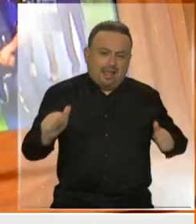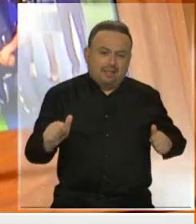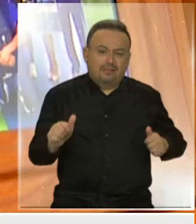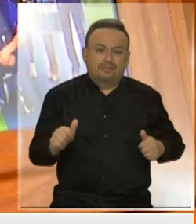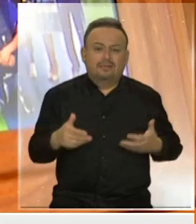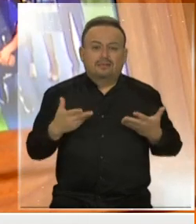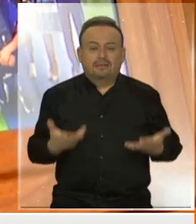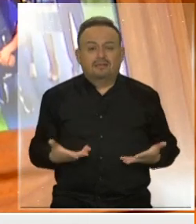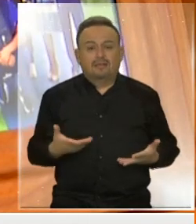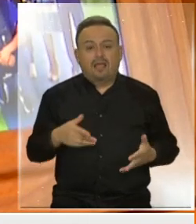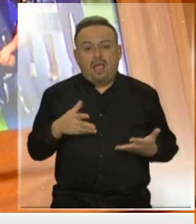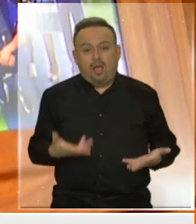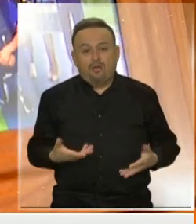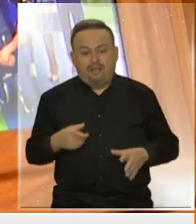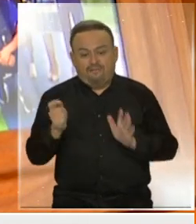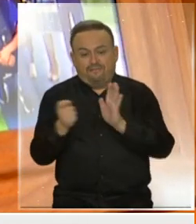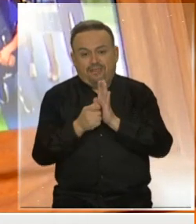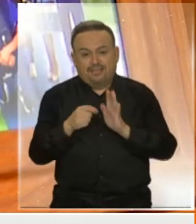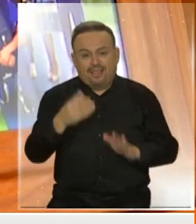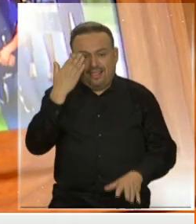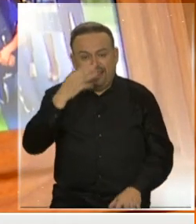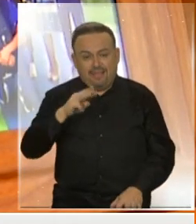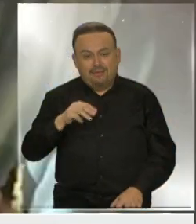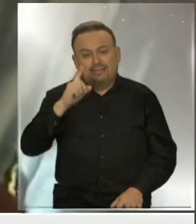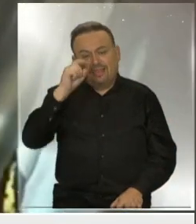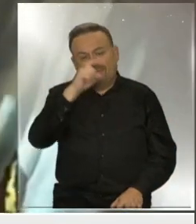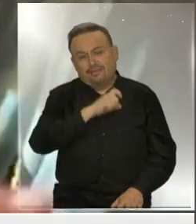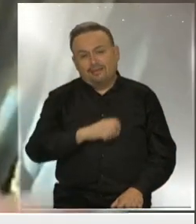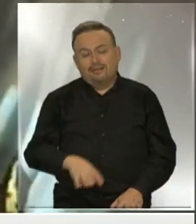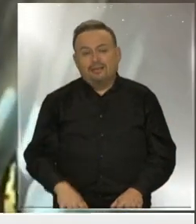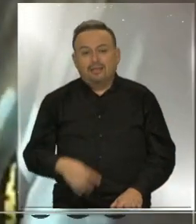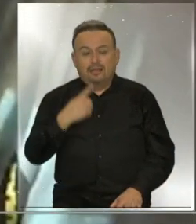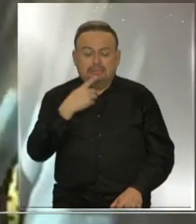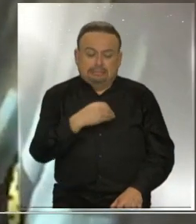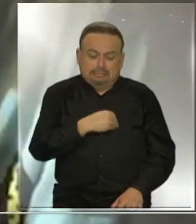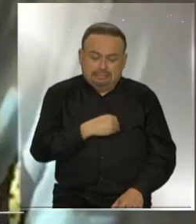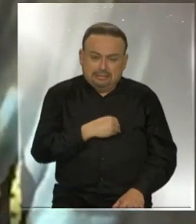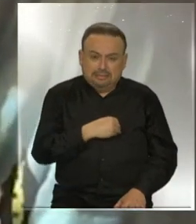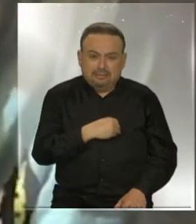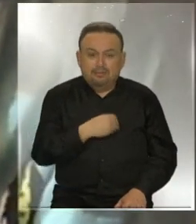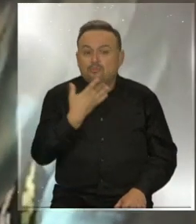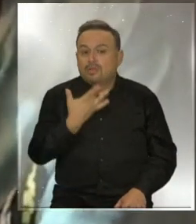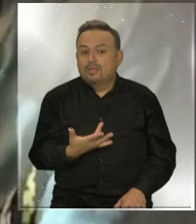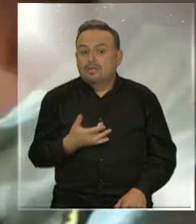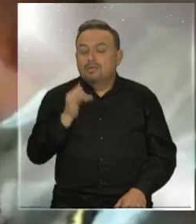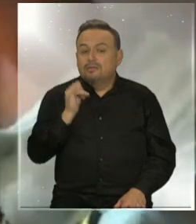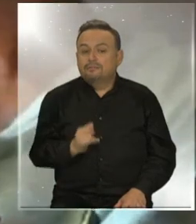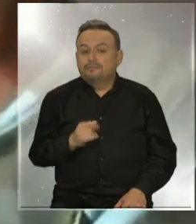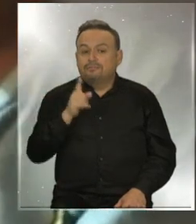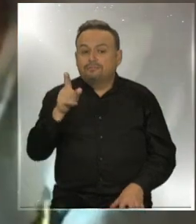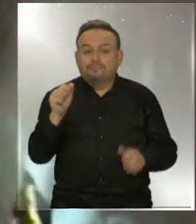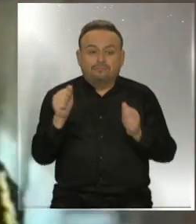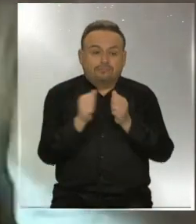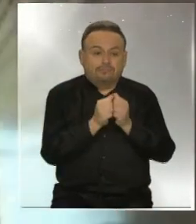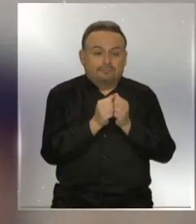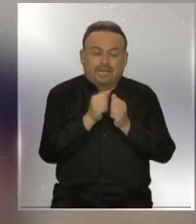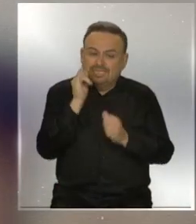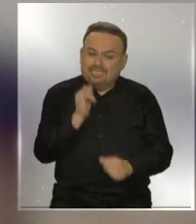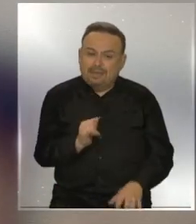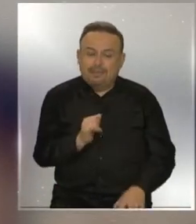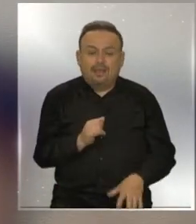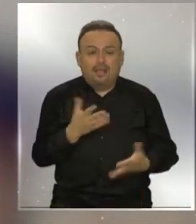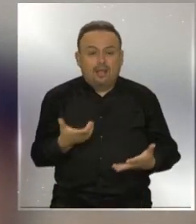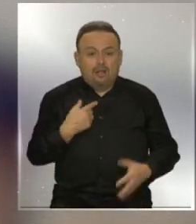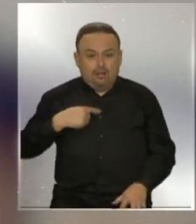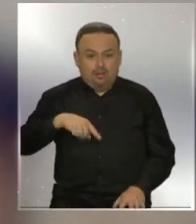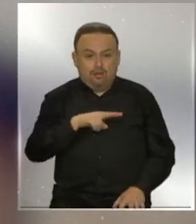ella, más aún en esta fecha. Va a ser difícil, penoso, porque siempre he estado siempre cerca de ella. Como